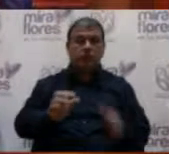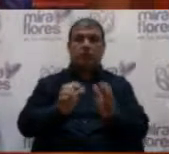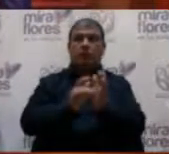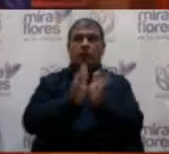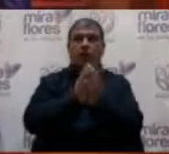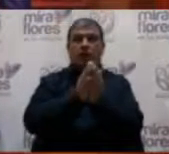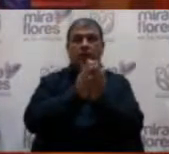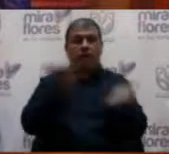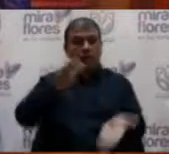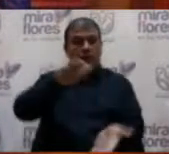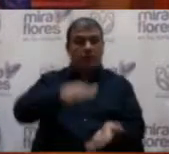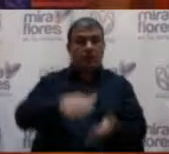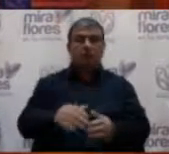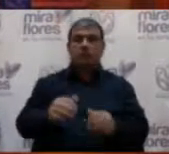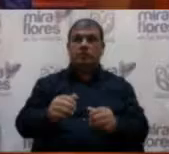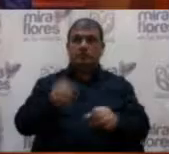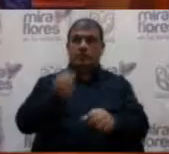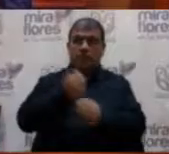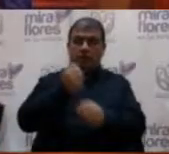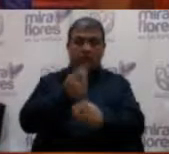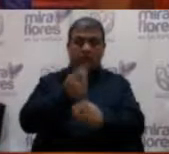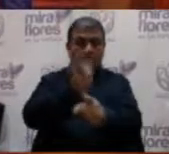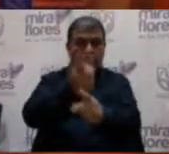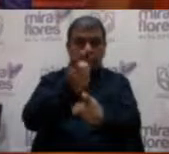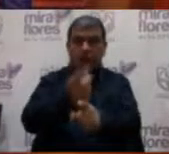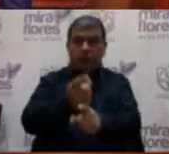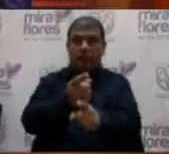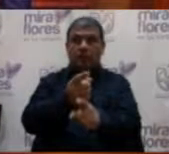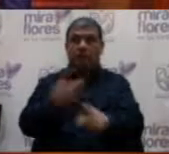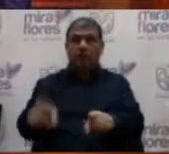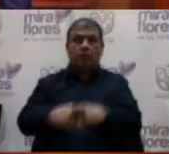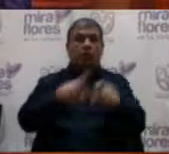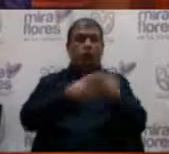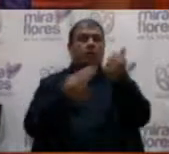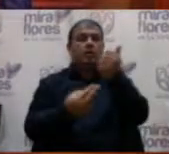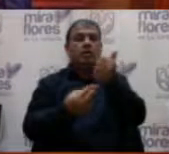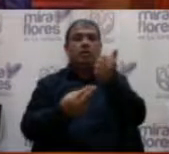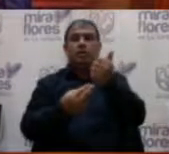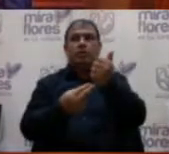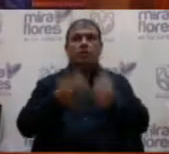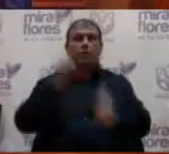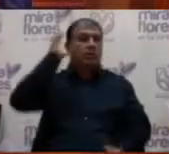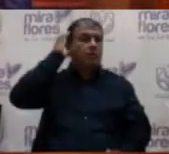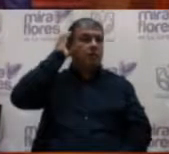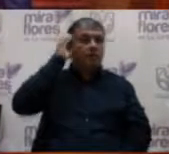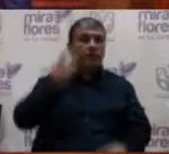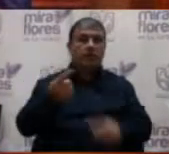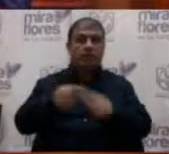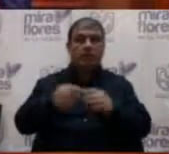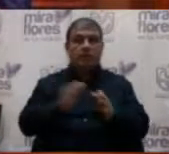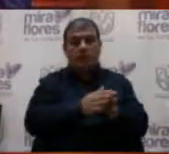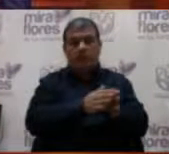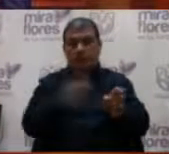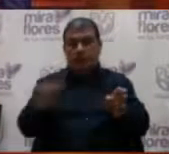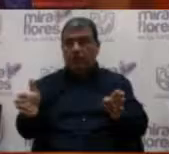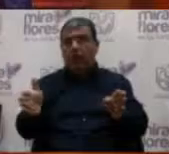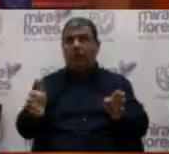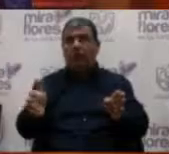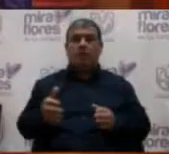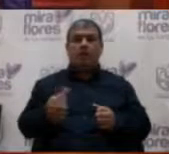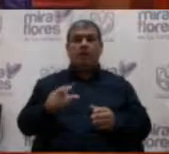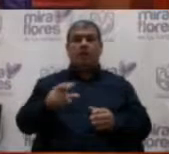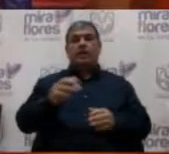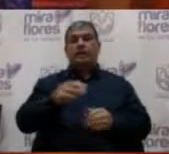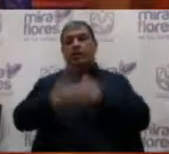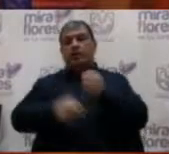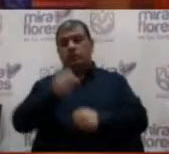evangelios desempeñarse fiel y lealmente como regidor de Miraflores para el periodo comprendido hasta el